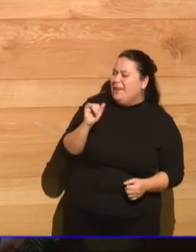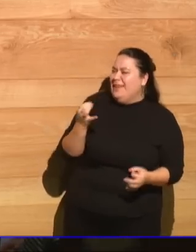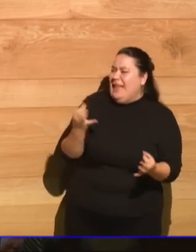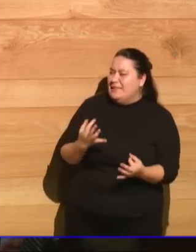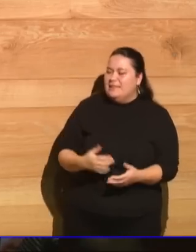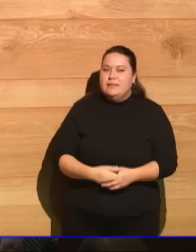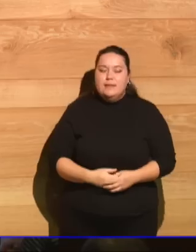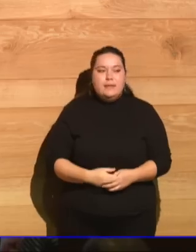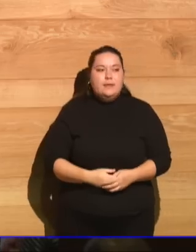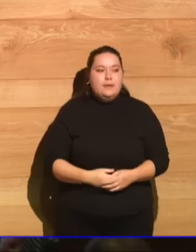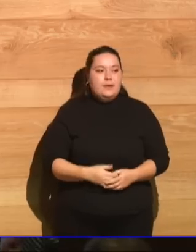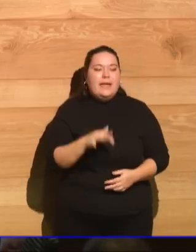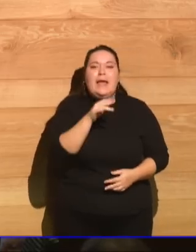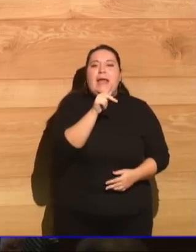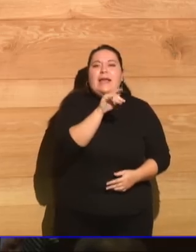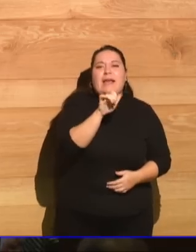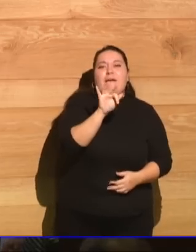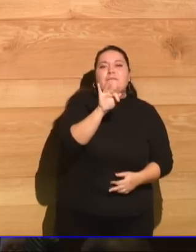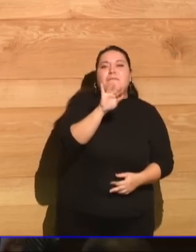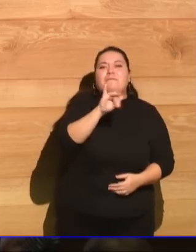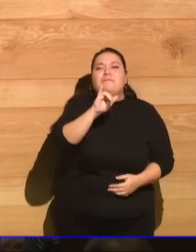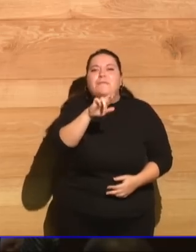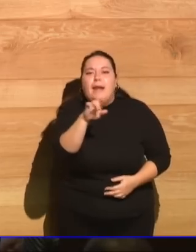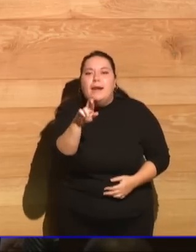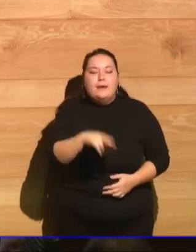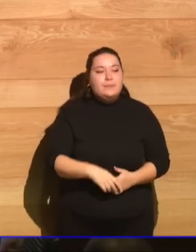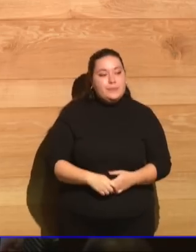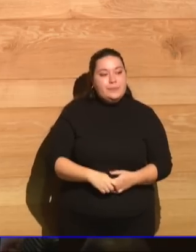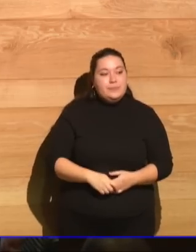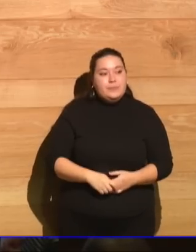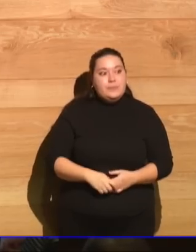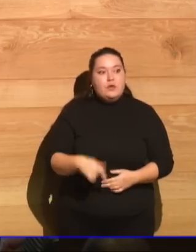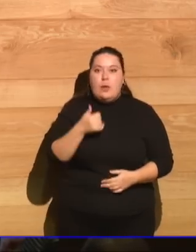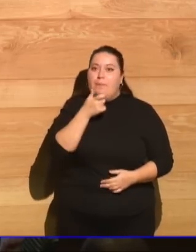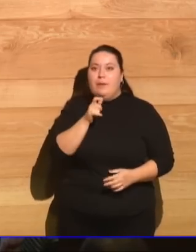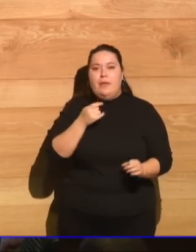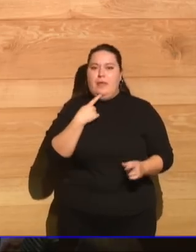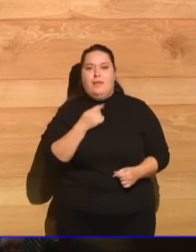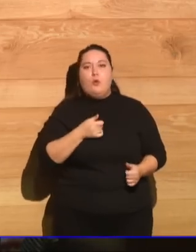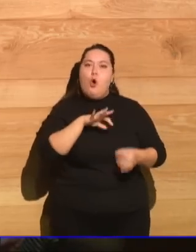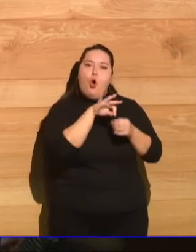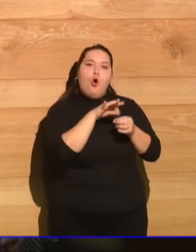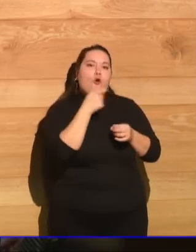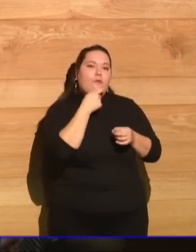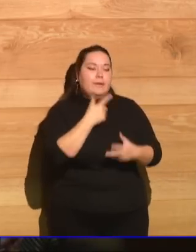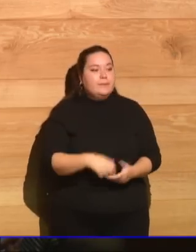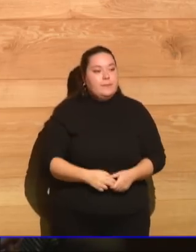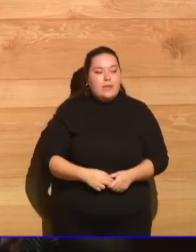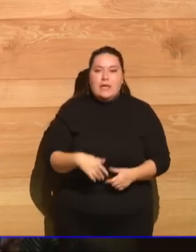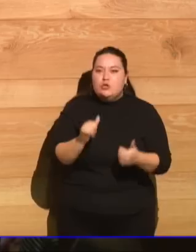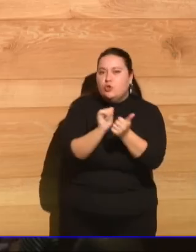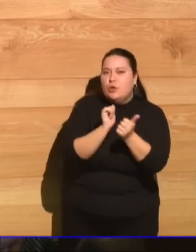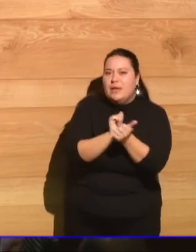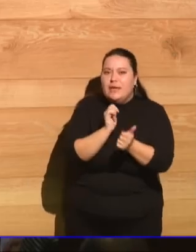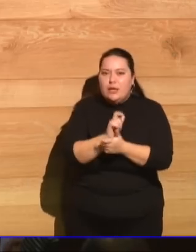Kefi? un día, Javi. ¡Kéfir! Ah, Kefir. ¡Kéfir! Vale. Eso es Creía que era una queso- manera pija de decir coffee. Me he tomado un Es, Kefi. es un queso turco,